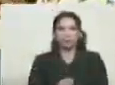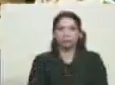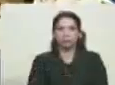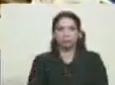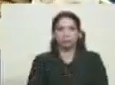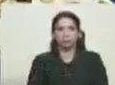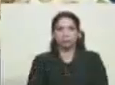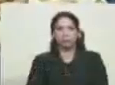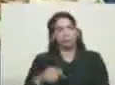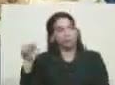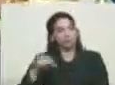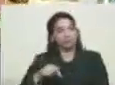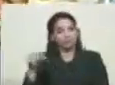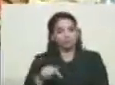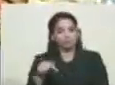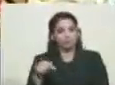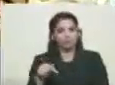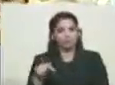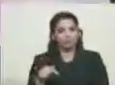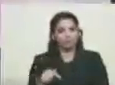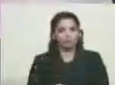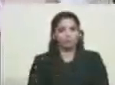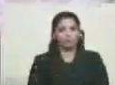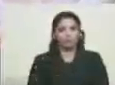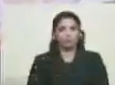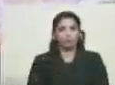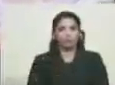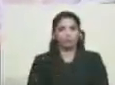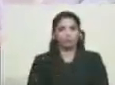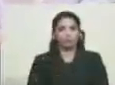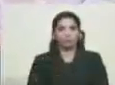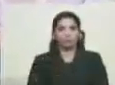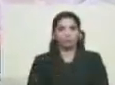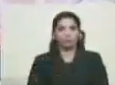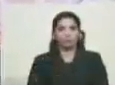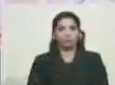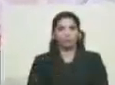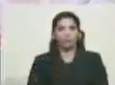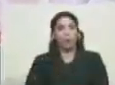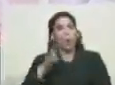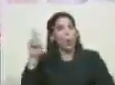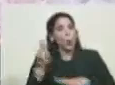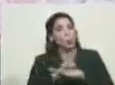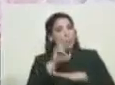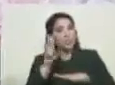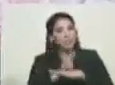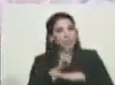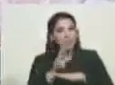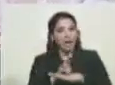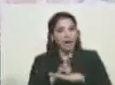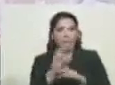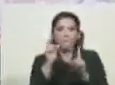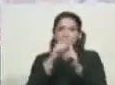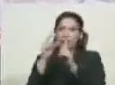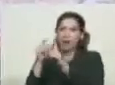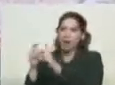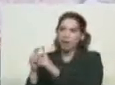Y voy a utilizar alguna frase del comandante o algunas expresiones del comandante